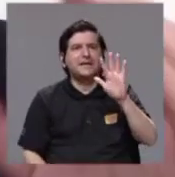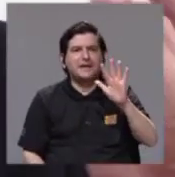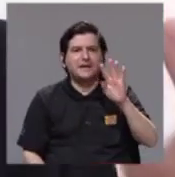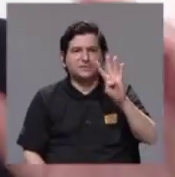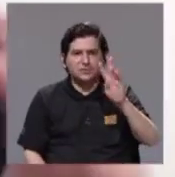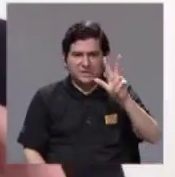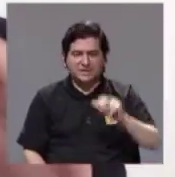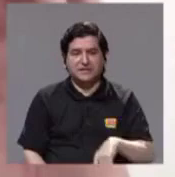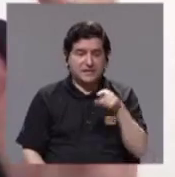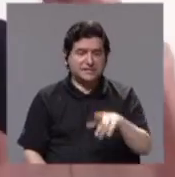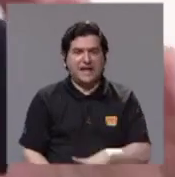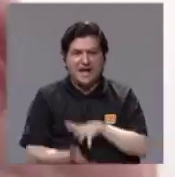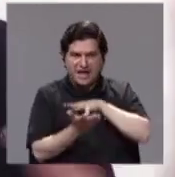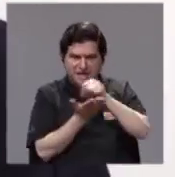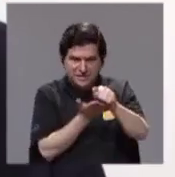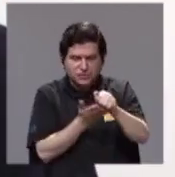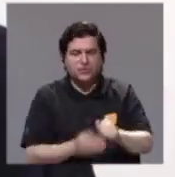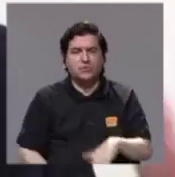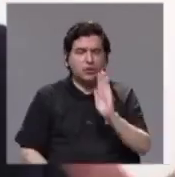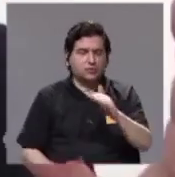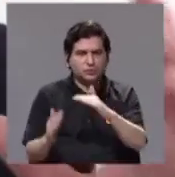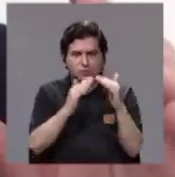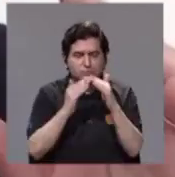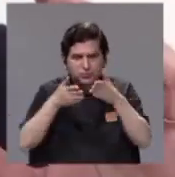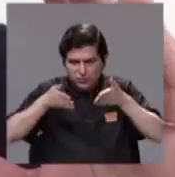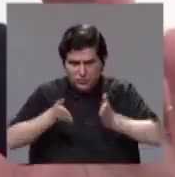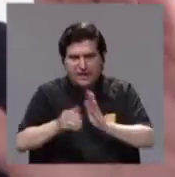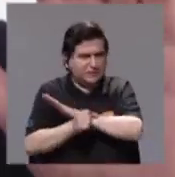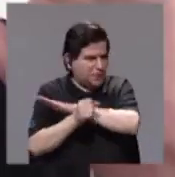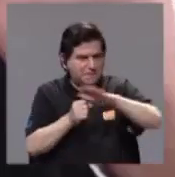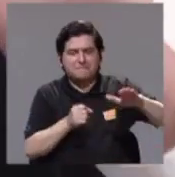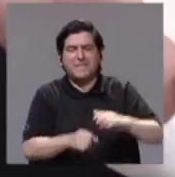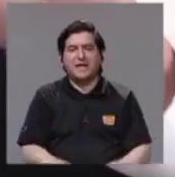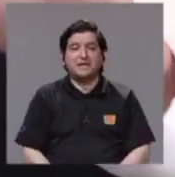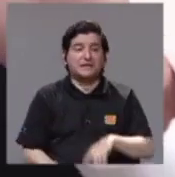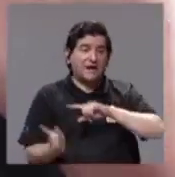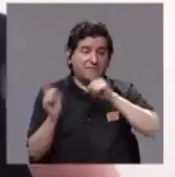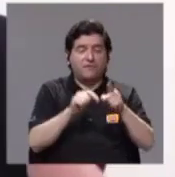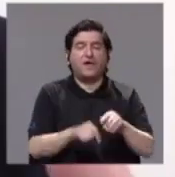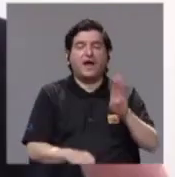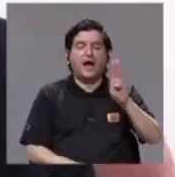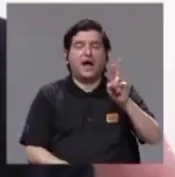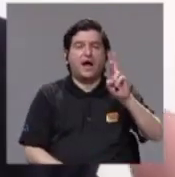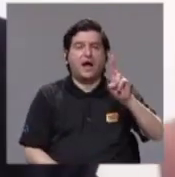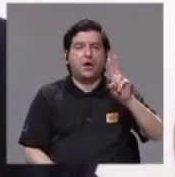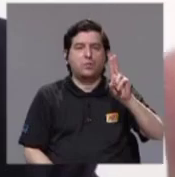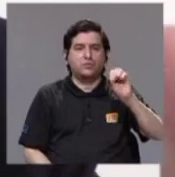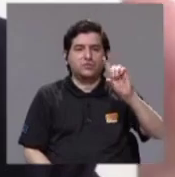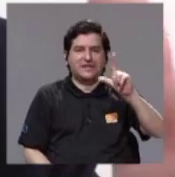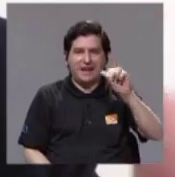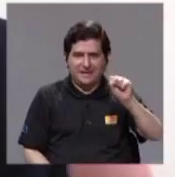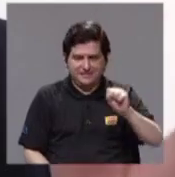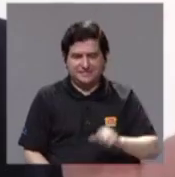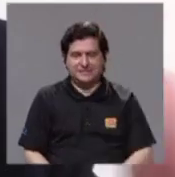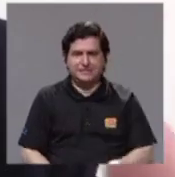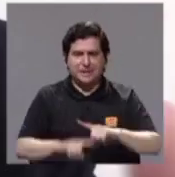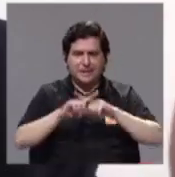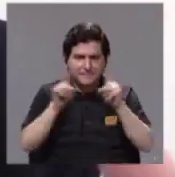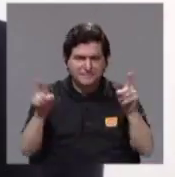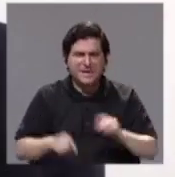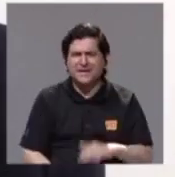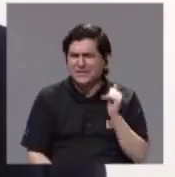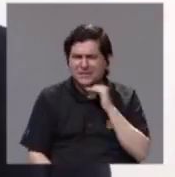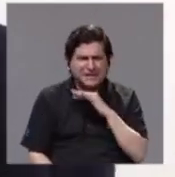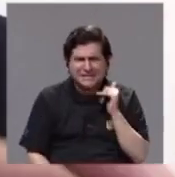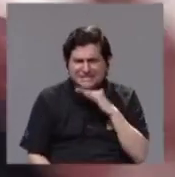es muy raro, ¿no? Esa idea de Carlos V de destruir por completo la ciudad